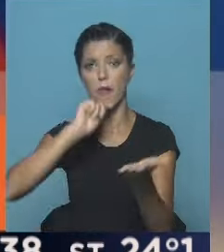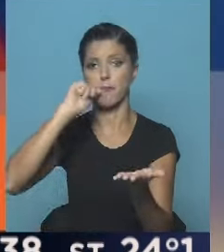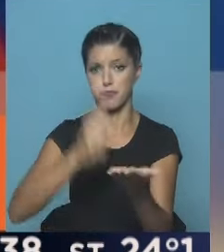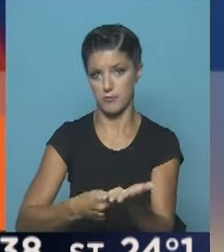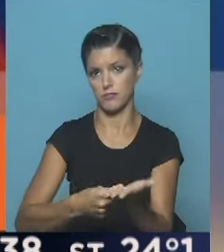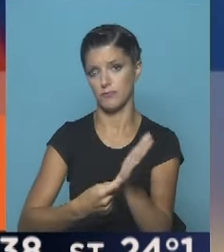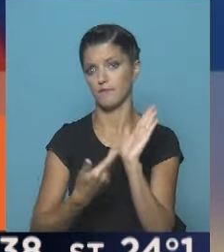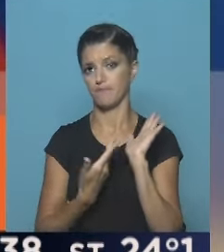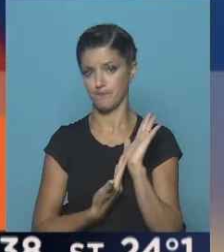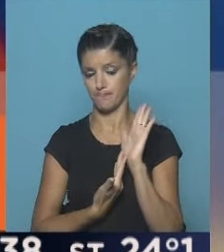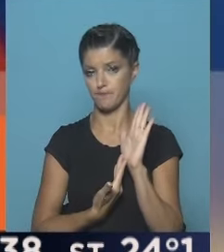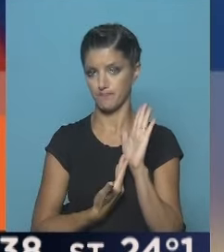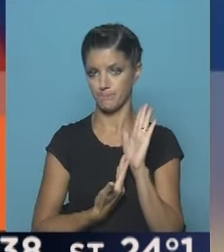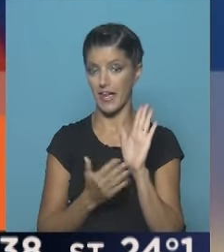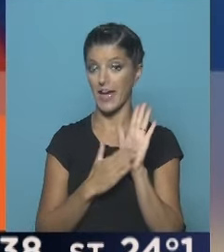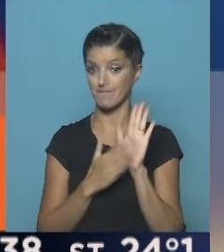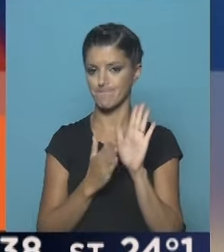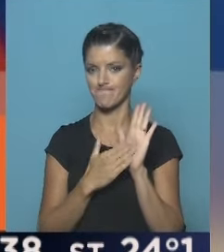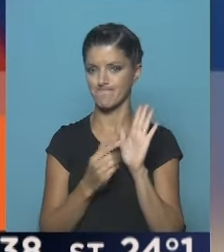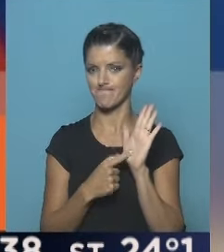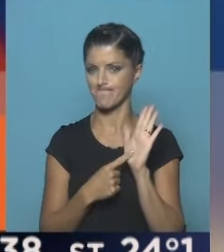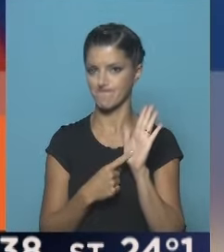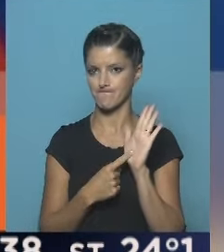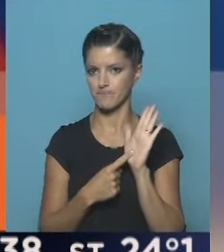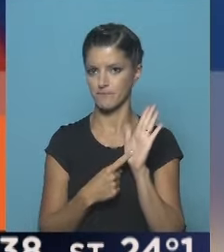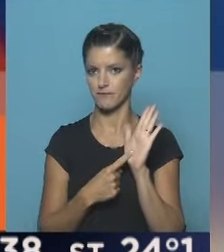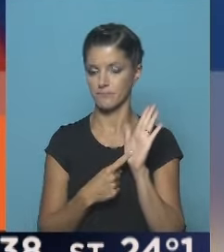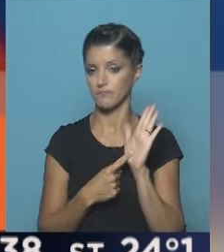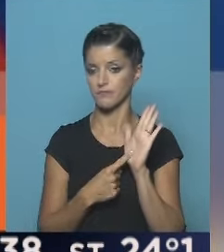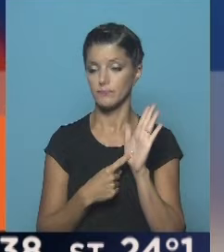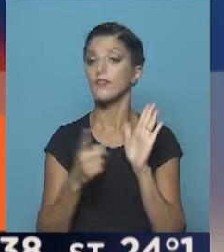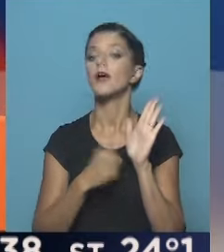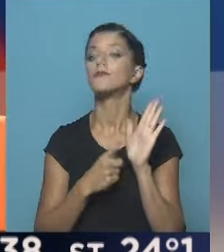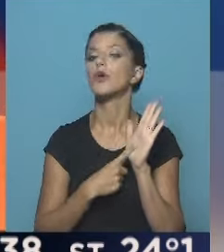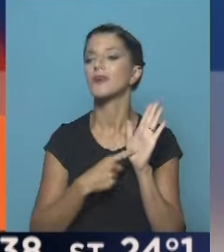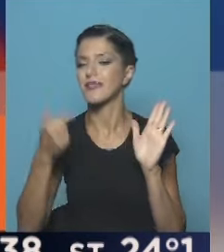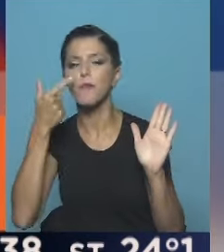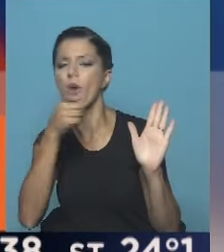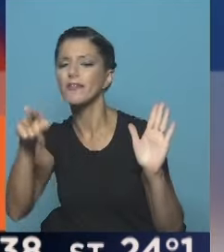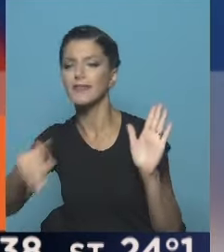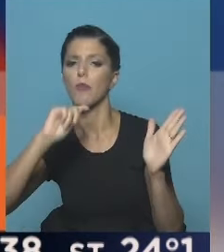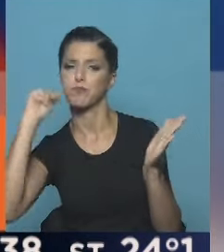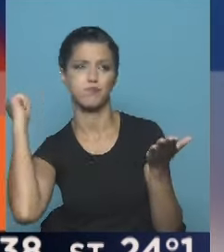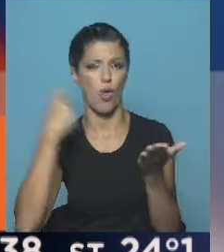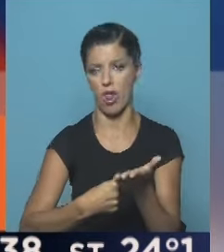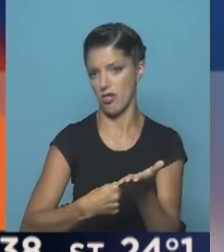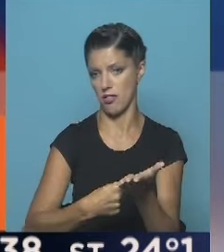de Venezuela. Esta, lo que constituye una ruptura del orden